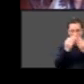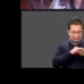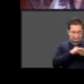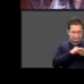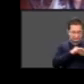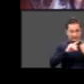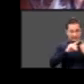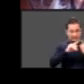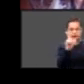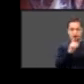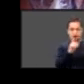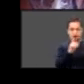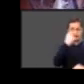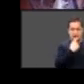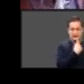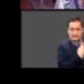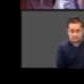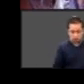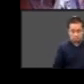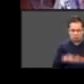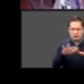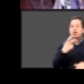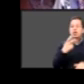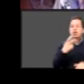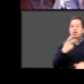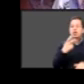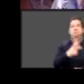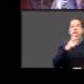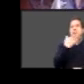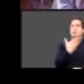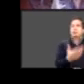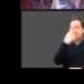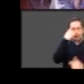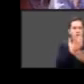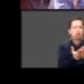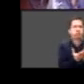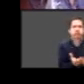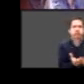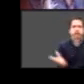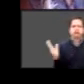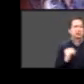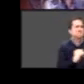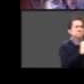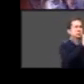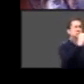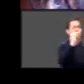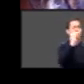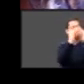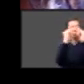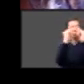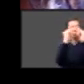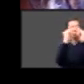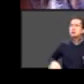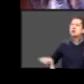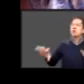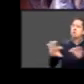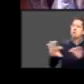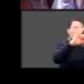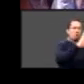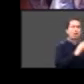amplísimo consenso lo cual nos da la esperanza ¿no? de que esto